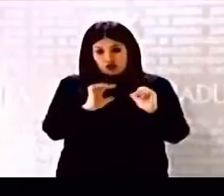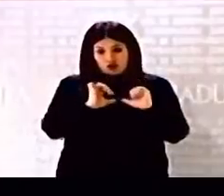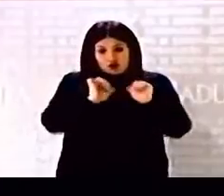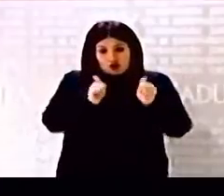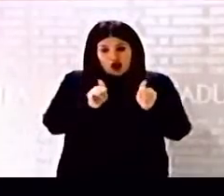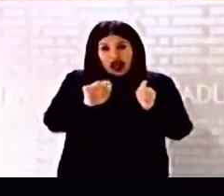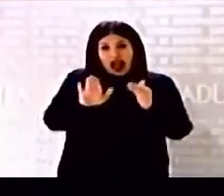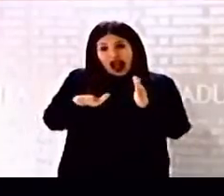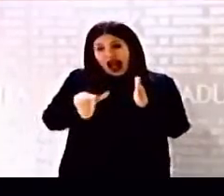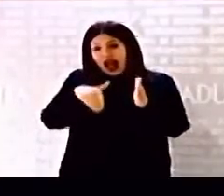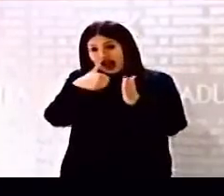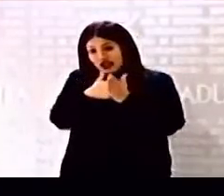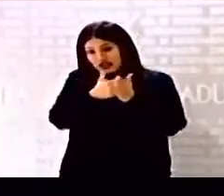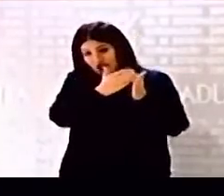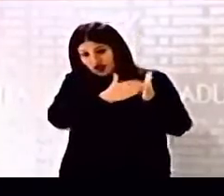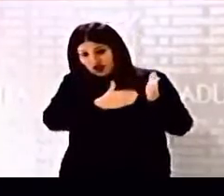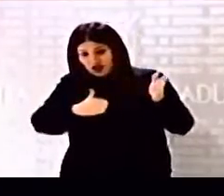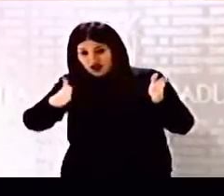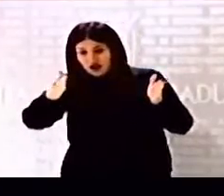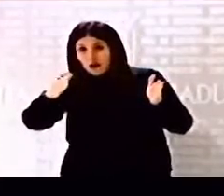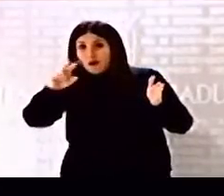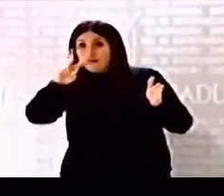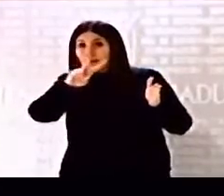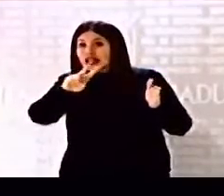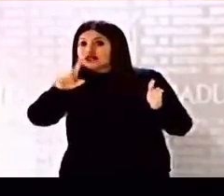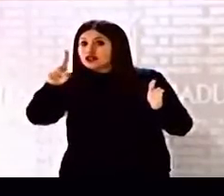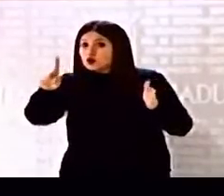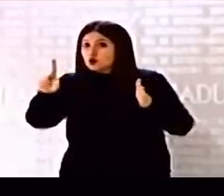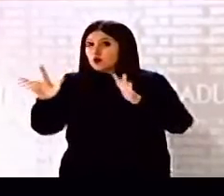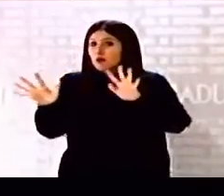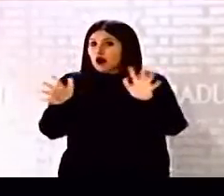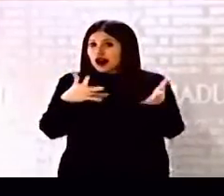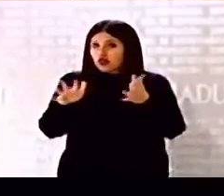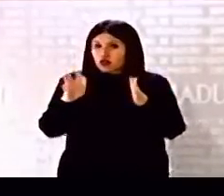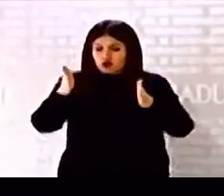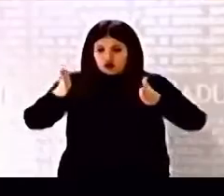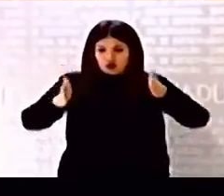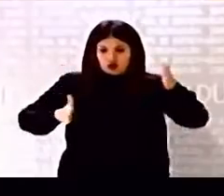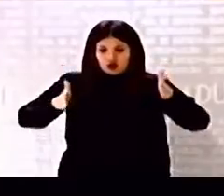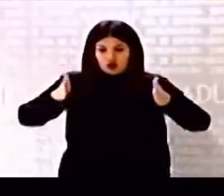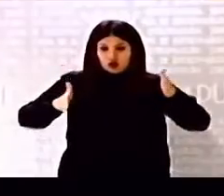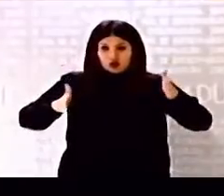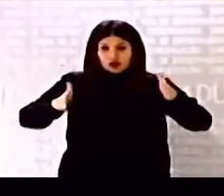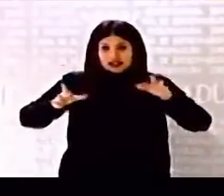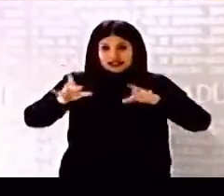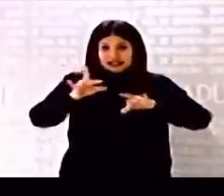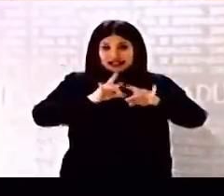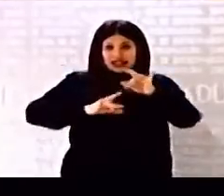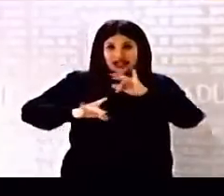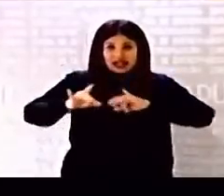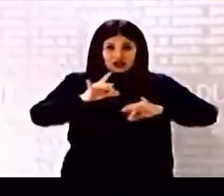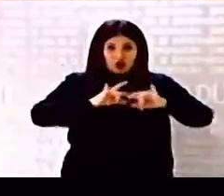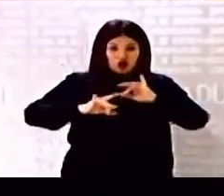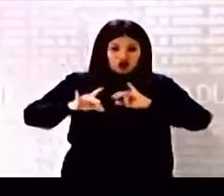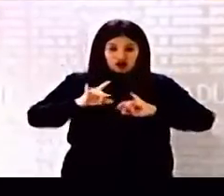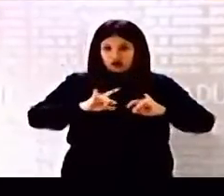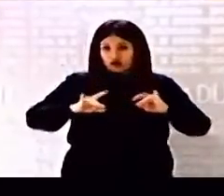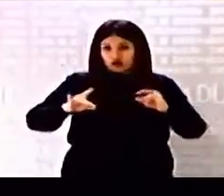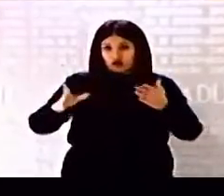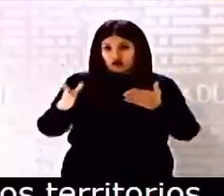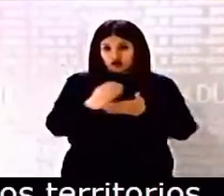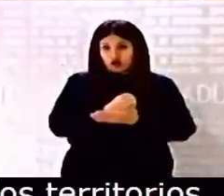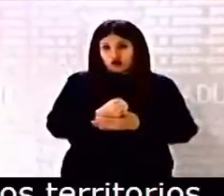hasta el día 21 de marzo, en los territorios en que sea festivo el